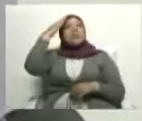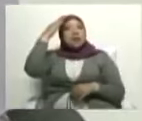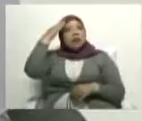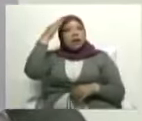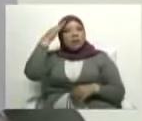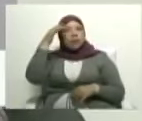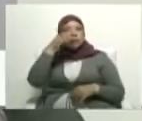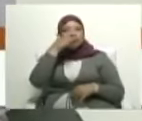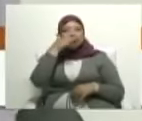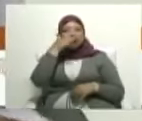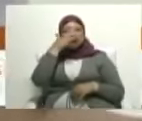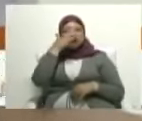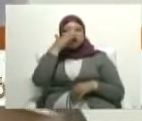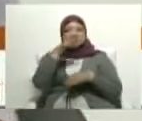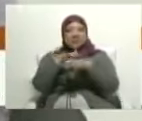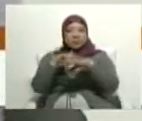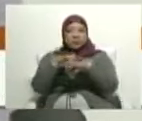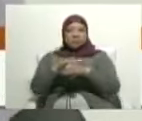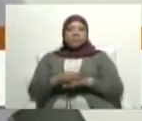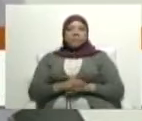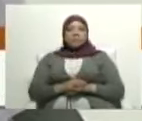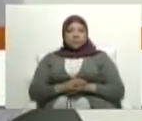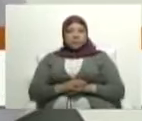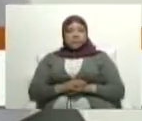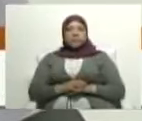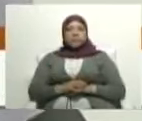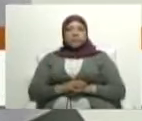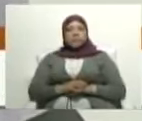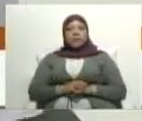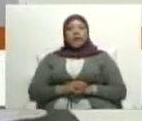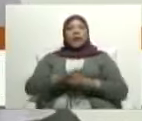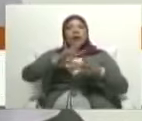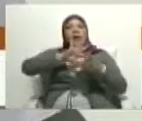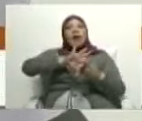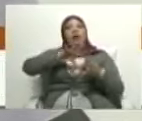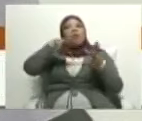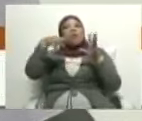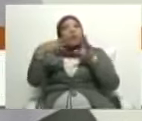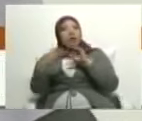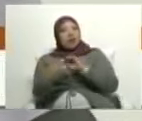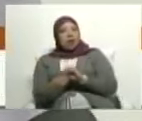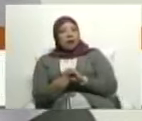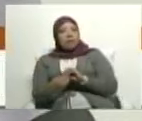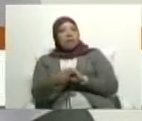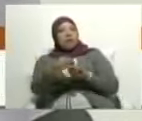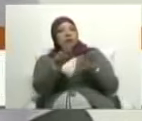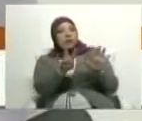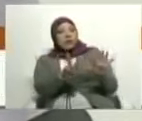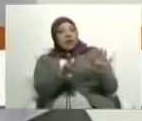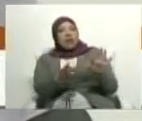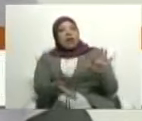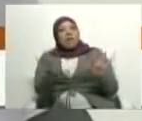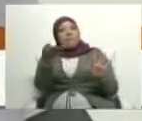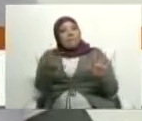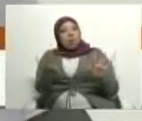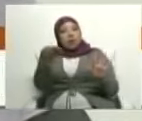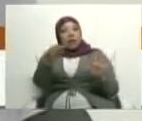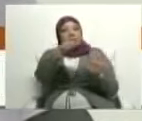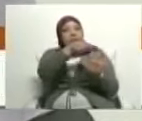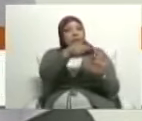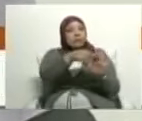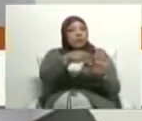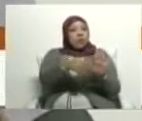seno, como lo ha dicho Ernesto, es una de las transformaciones más importantes. La transformación